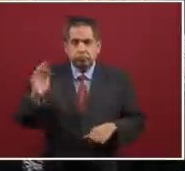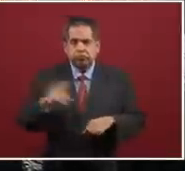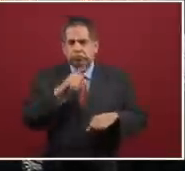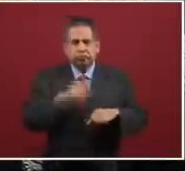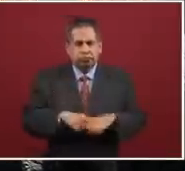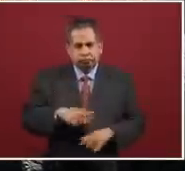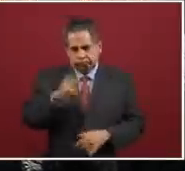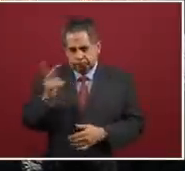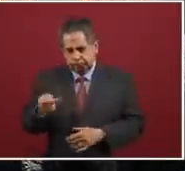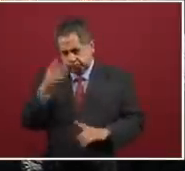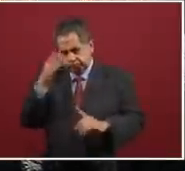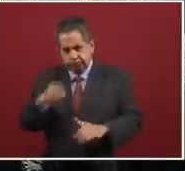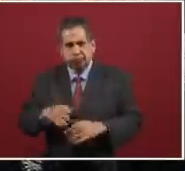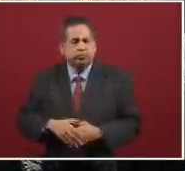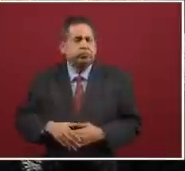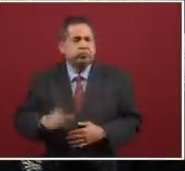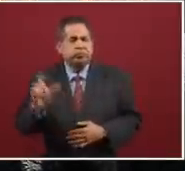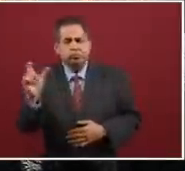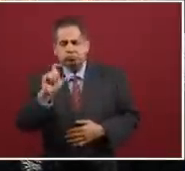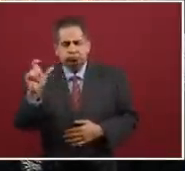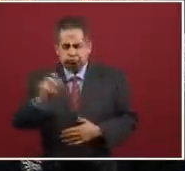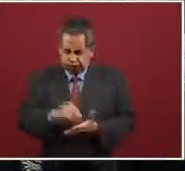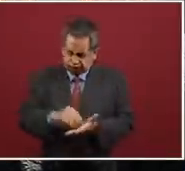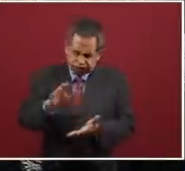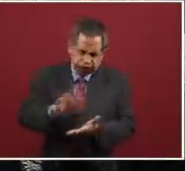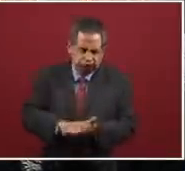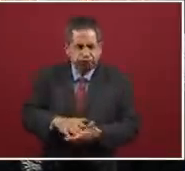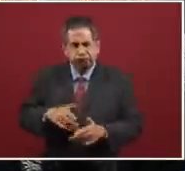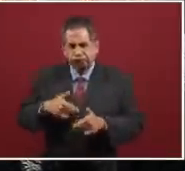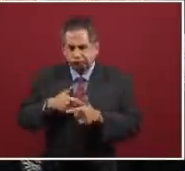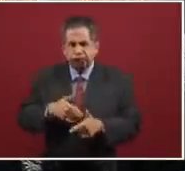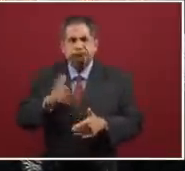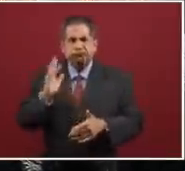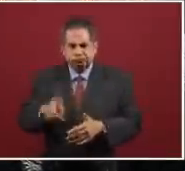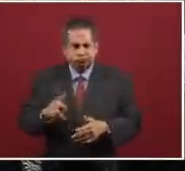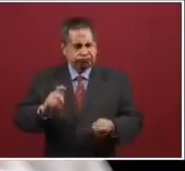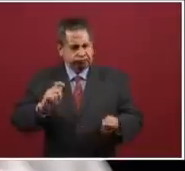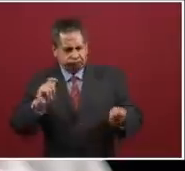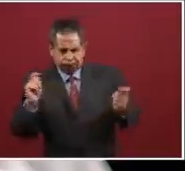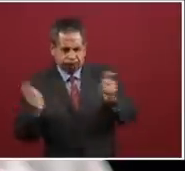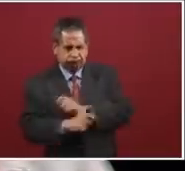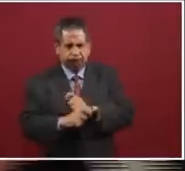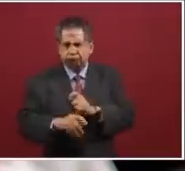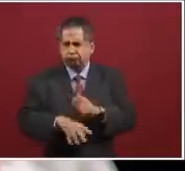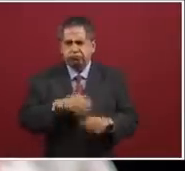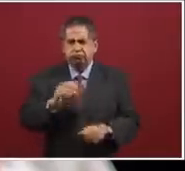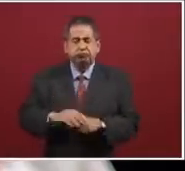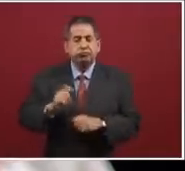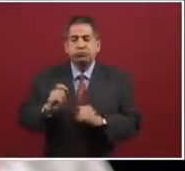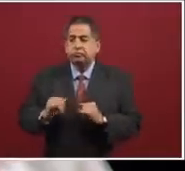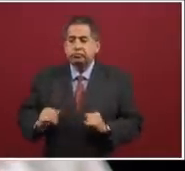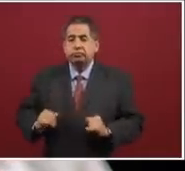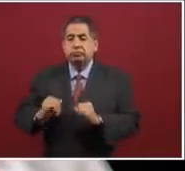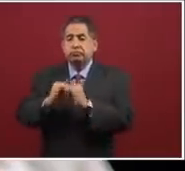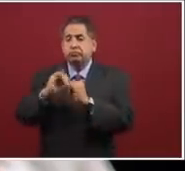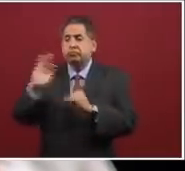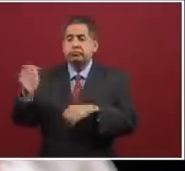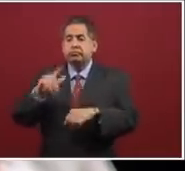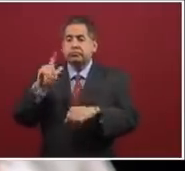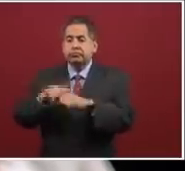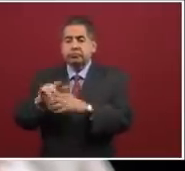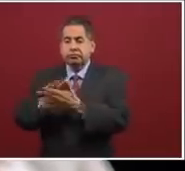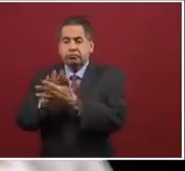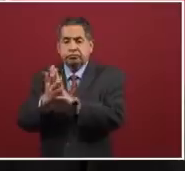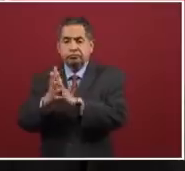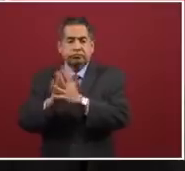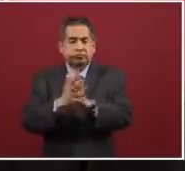pregunta concreta es, ¿cuándo se va a ejecutar los cambios para ya convertir todas las dependencias federales que hay en